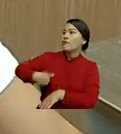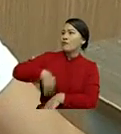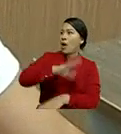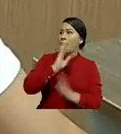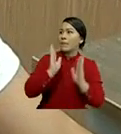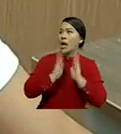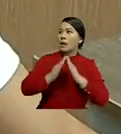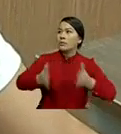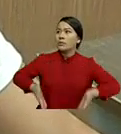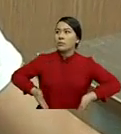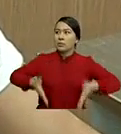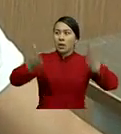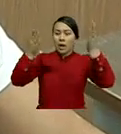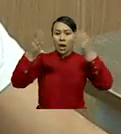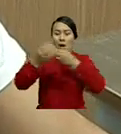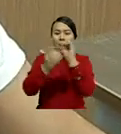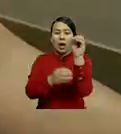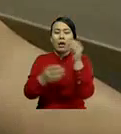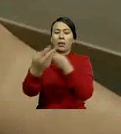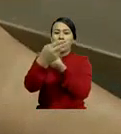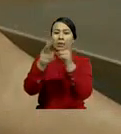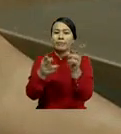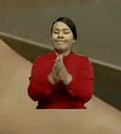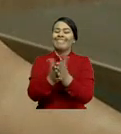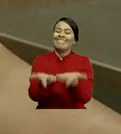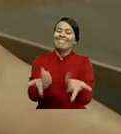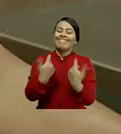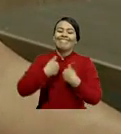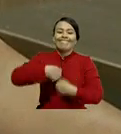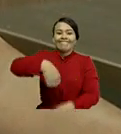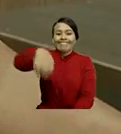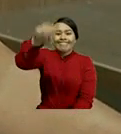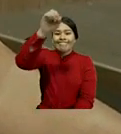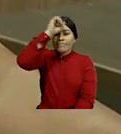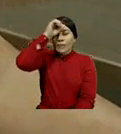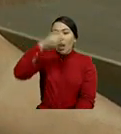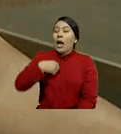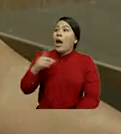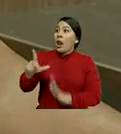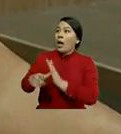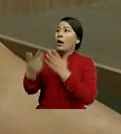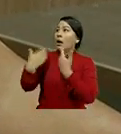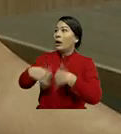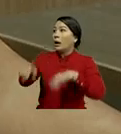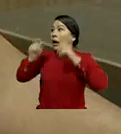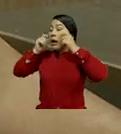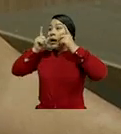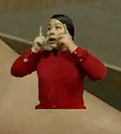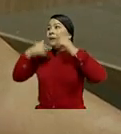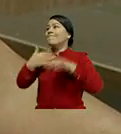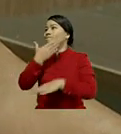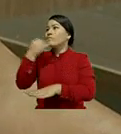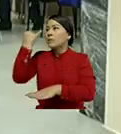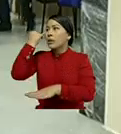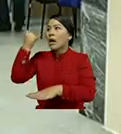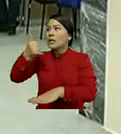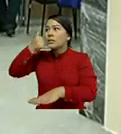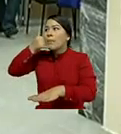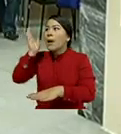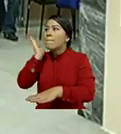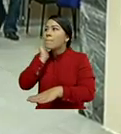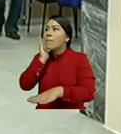el televisor de 53 pulgadas. Tras percatarse de lo sucedido, el afectado alcanzó a comunicarse con su